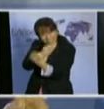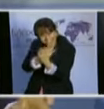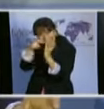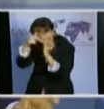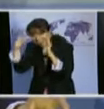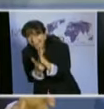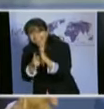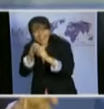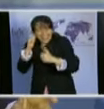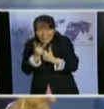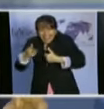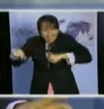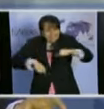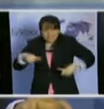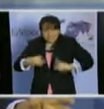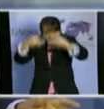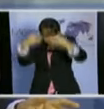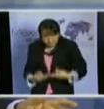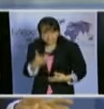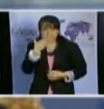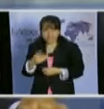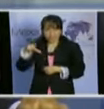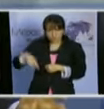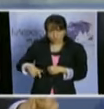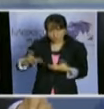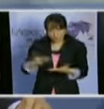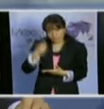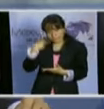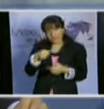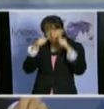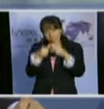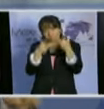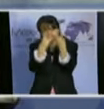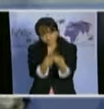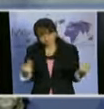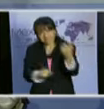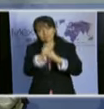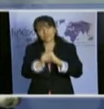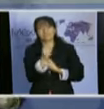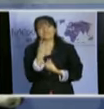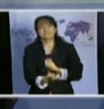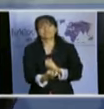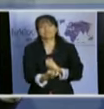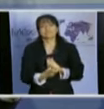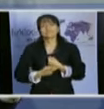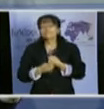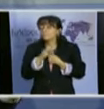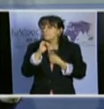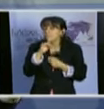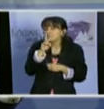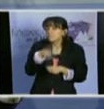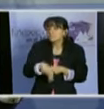Reconocer al interlocutor ha sido una de las claves en todos los procesos. Sí, tienen derecho,